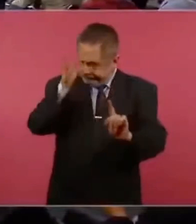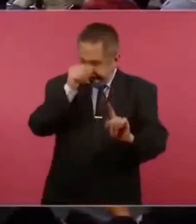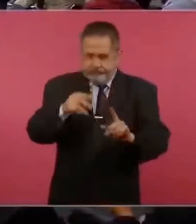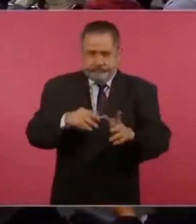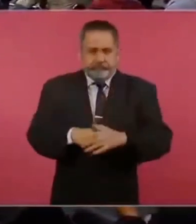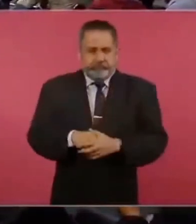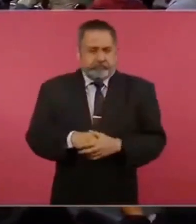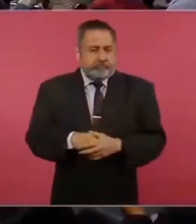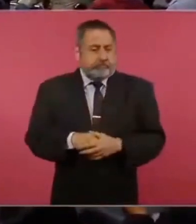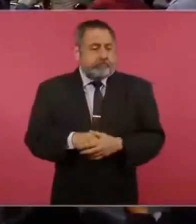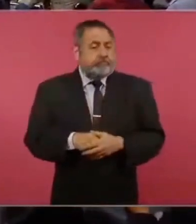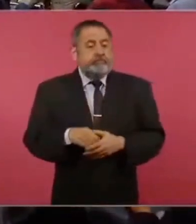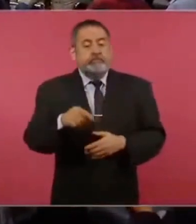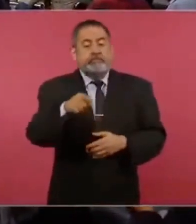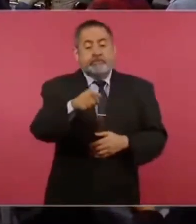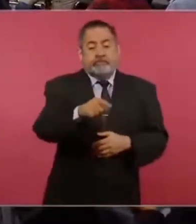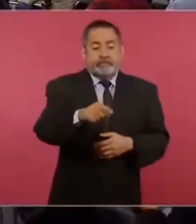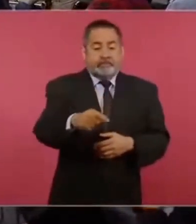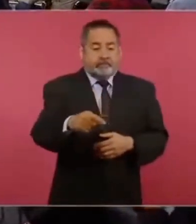de que hubo un segundo tirador,